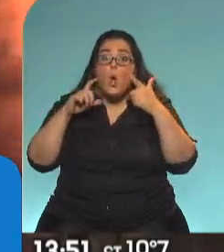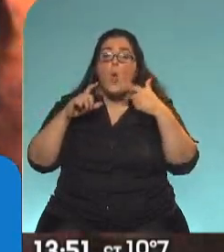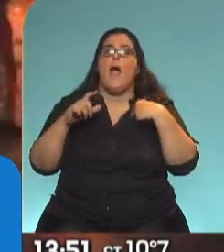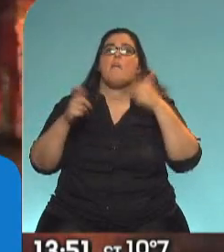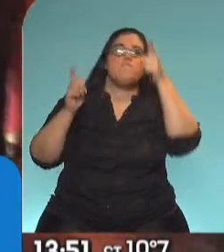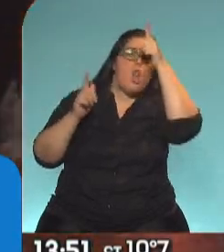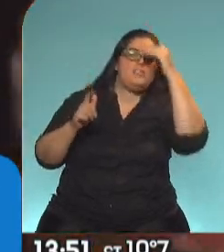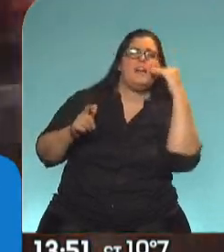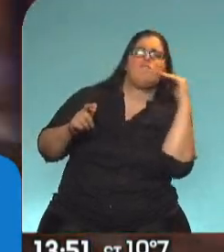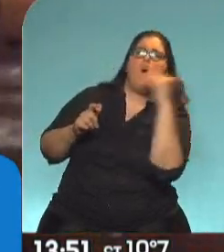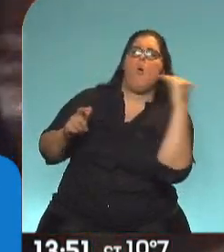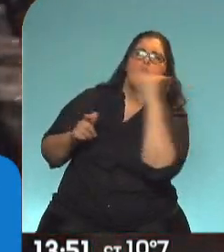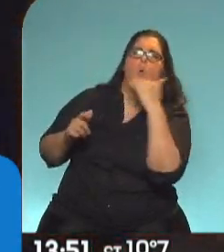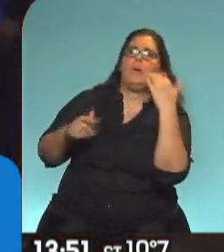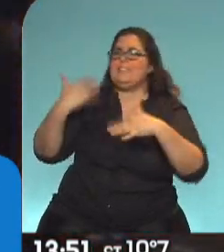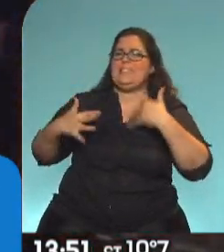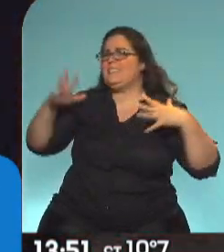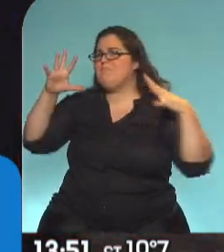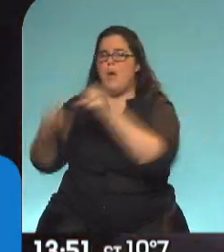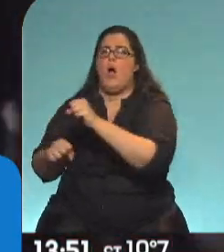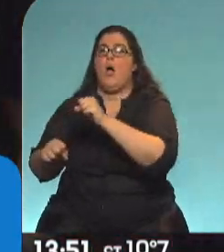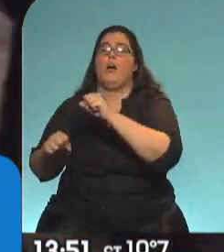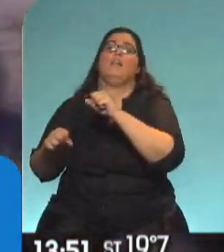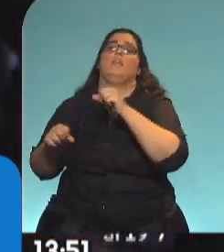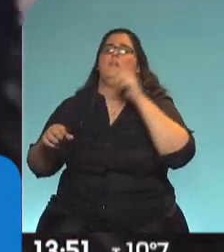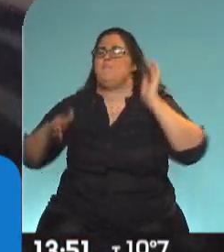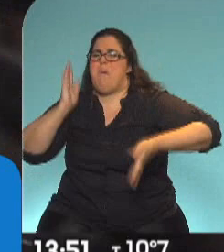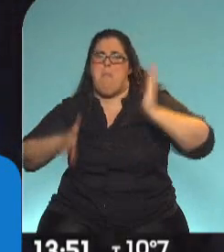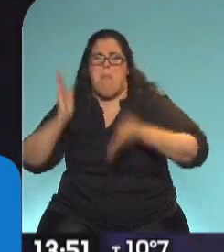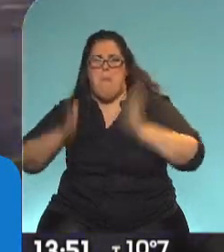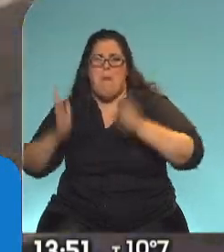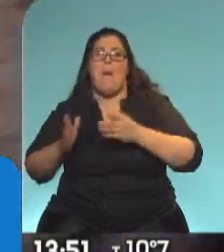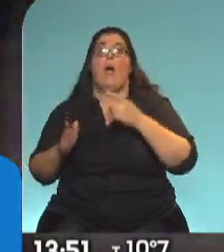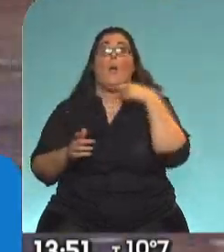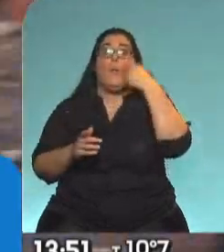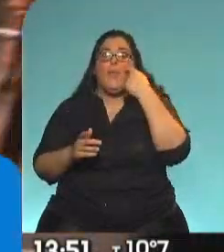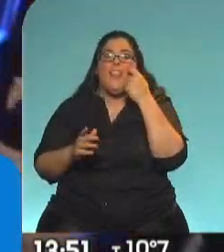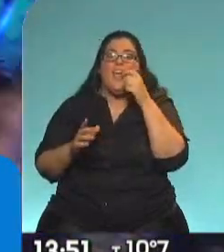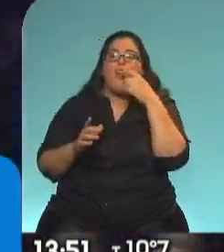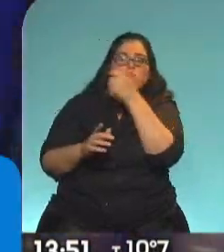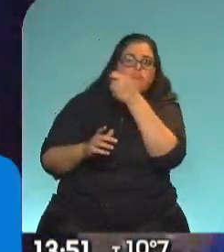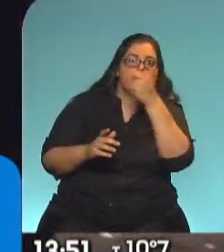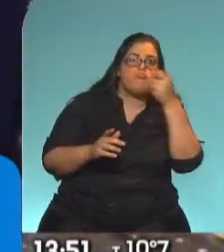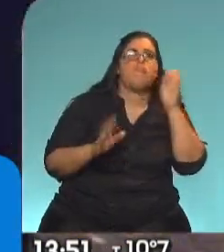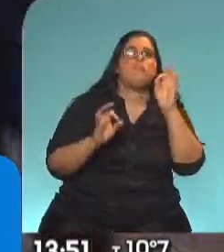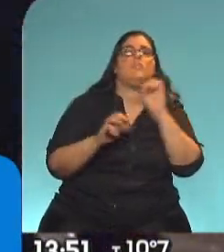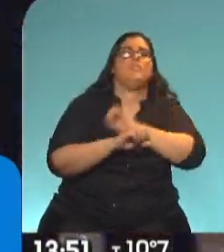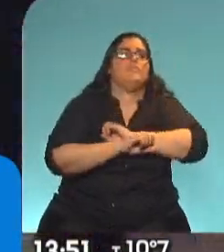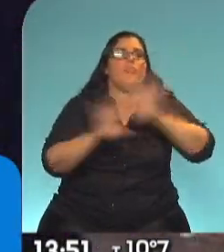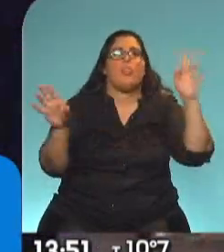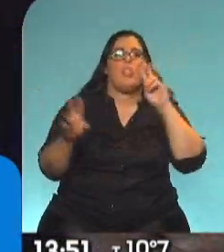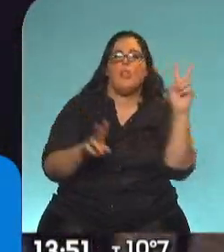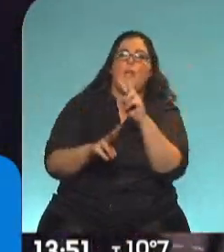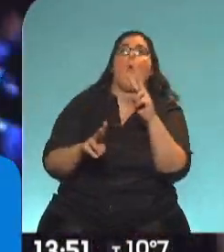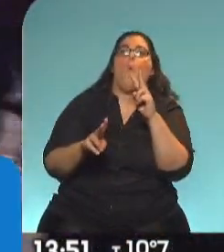se apuró para entrar, lo agarraron en la puerta, le pegaron muy fuerte. Este video fue grabado y viralizado y generó una protesta tremenda